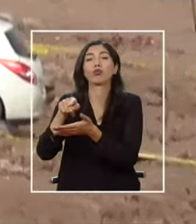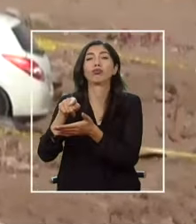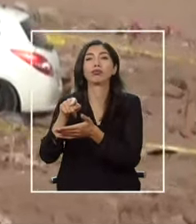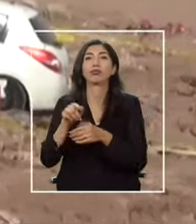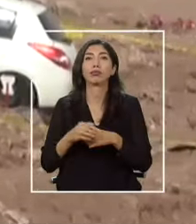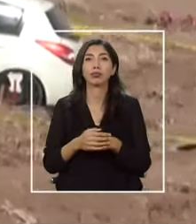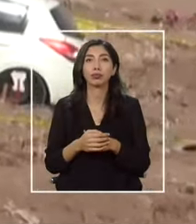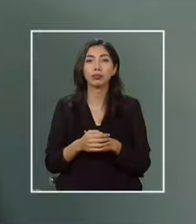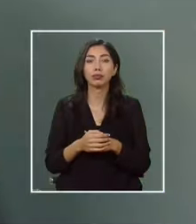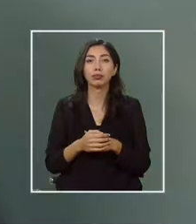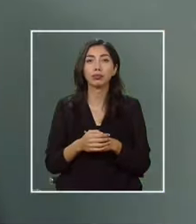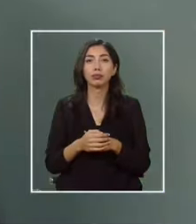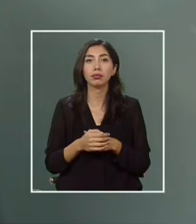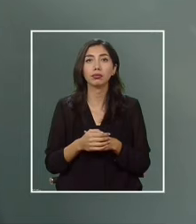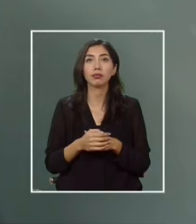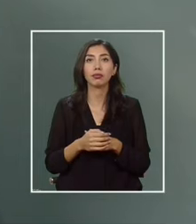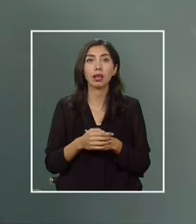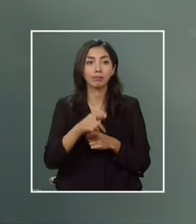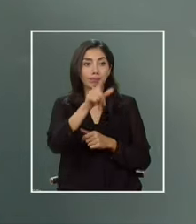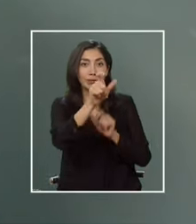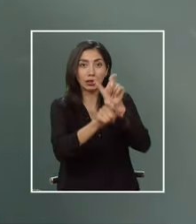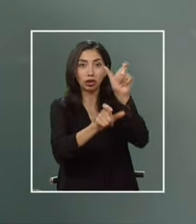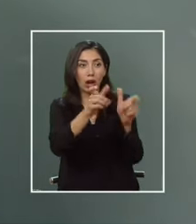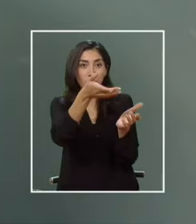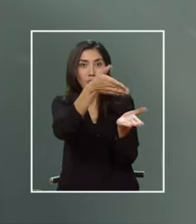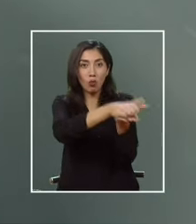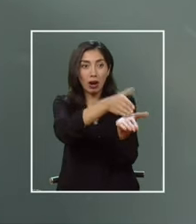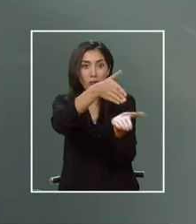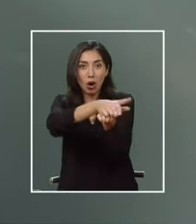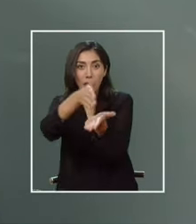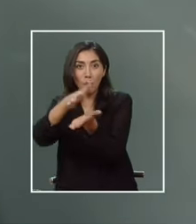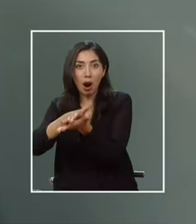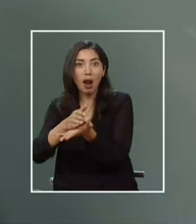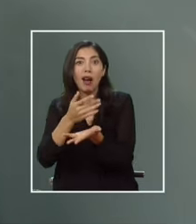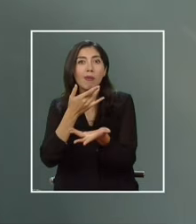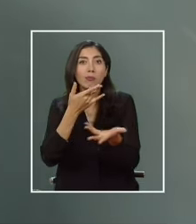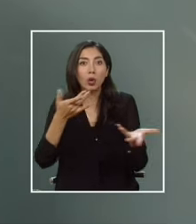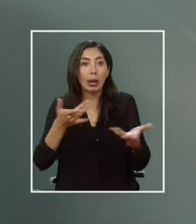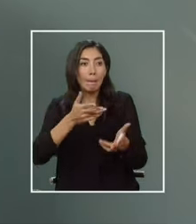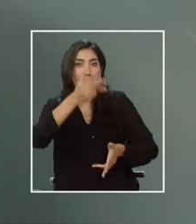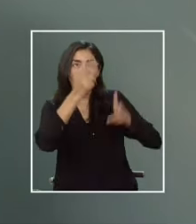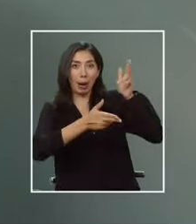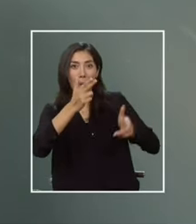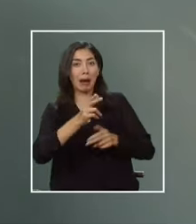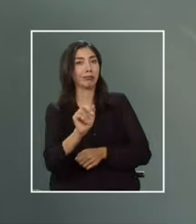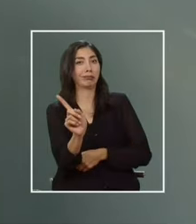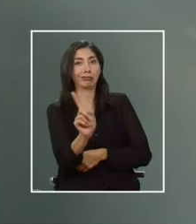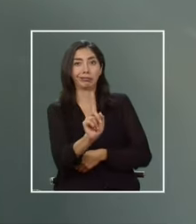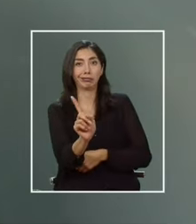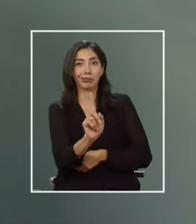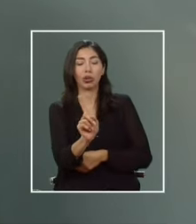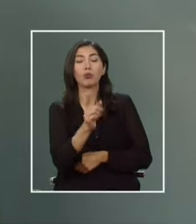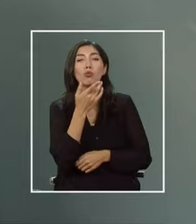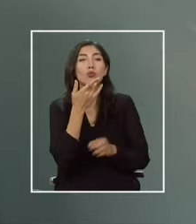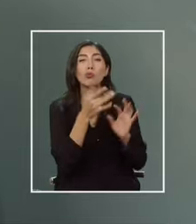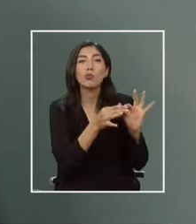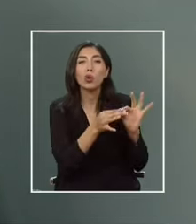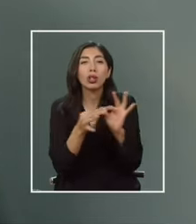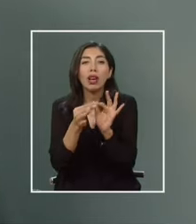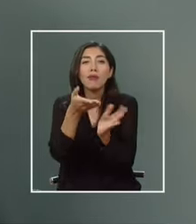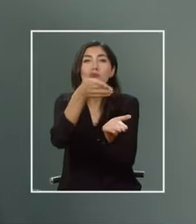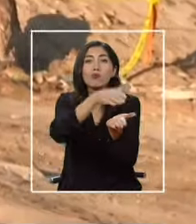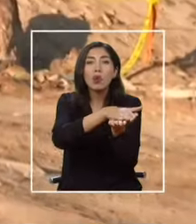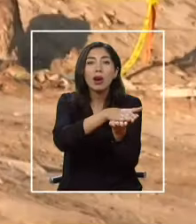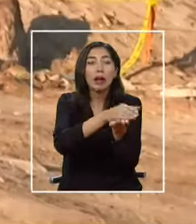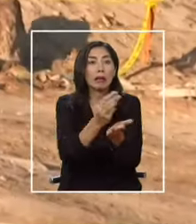operar. El fallecimiento de ellos no es producto de impacto de bala, sino que este fallecimiento en los